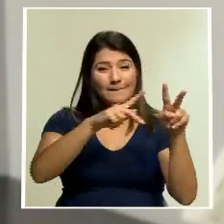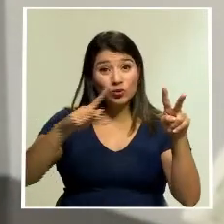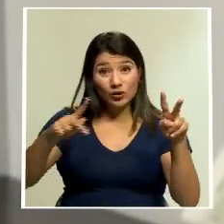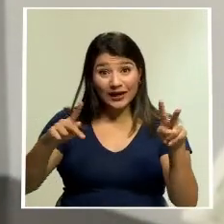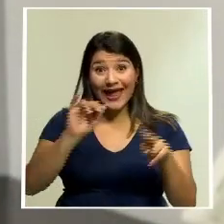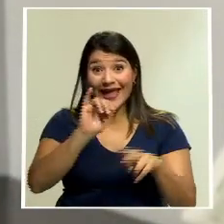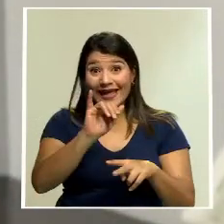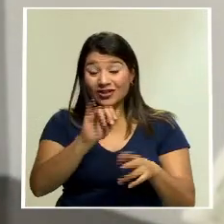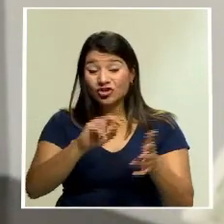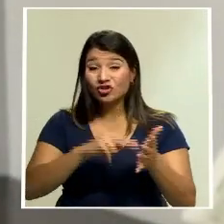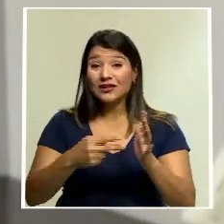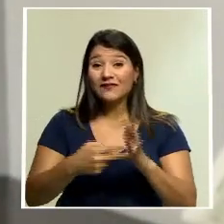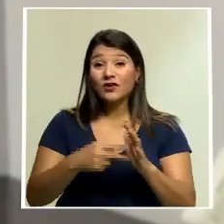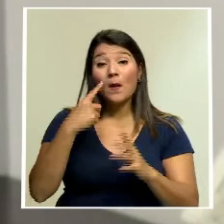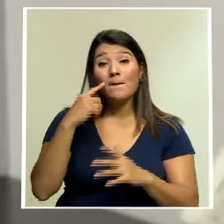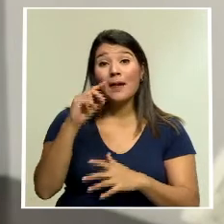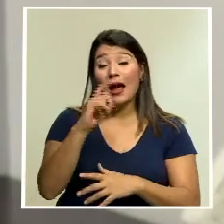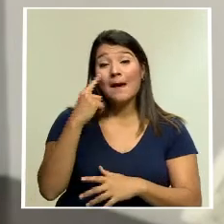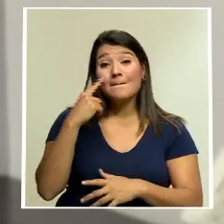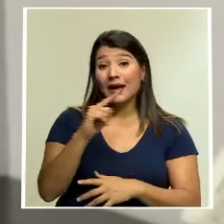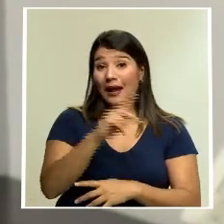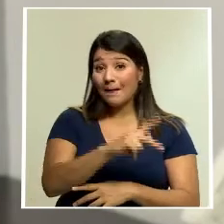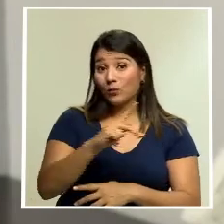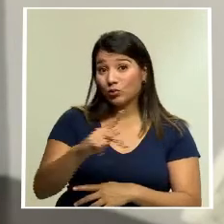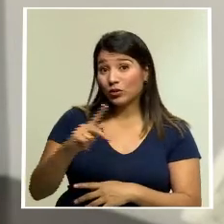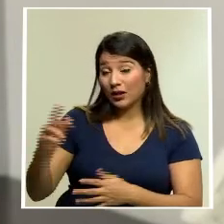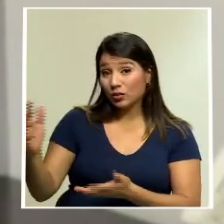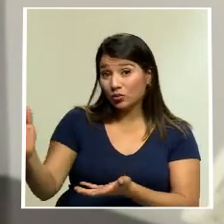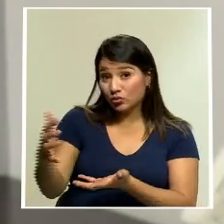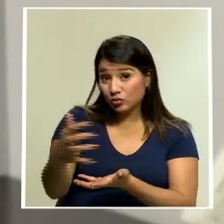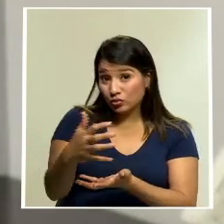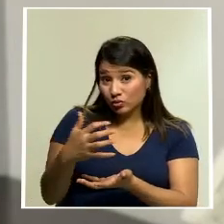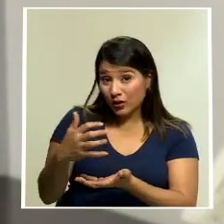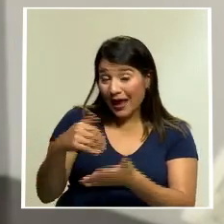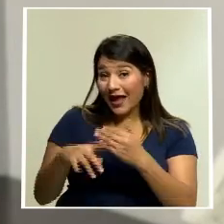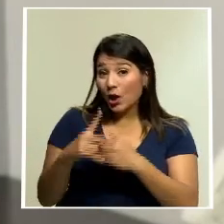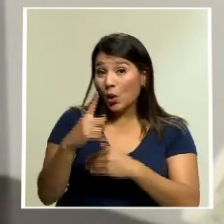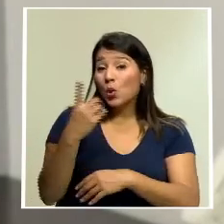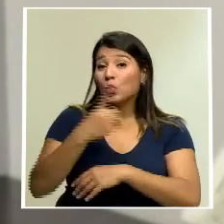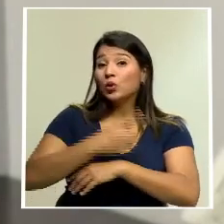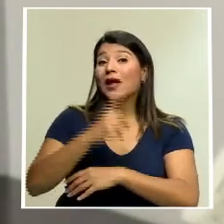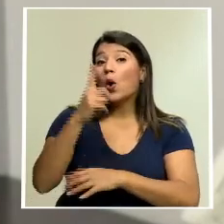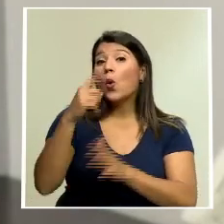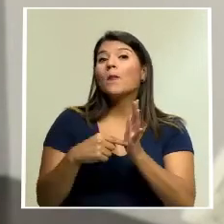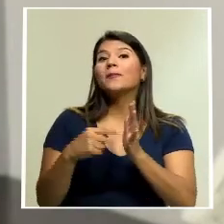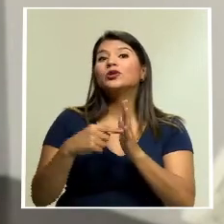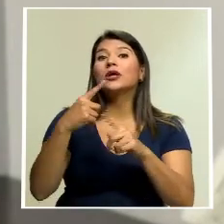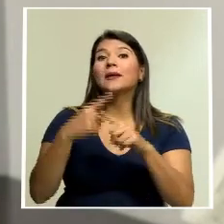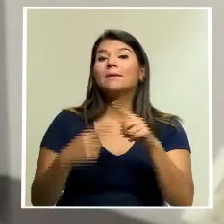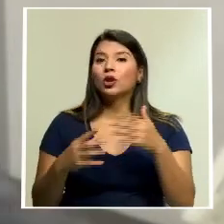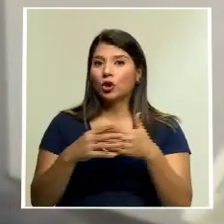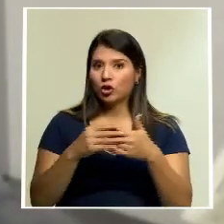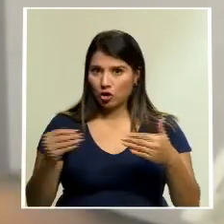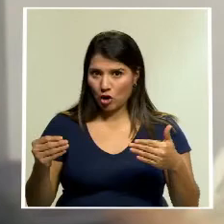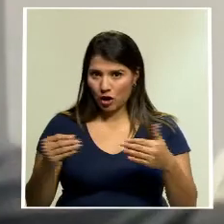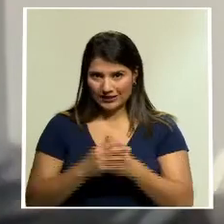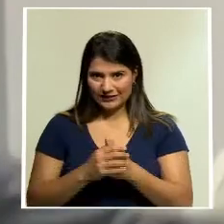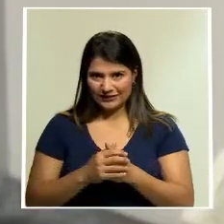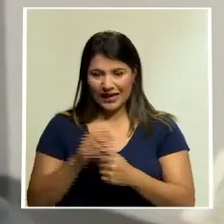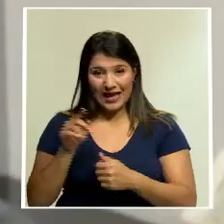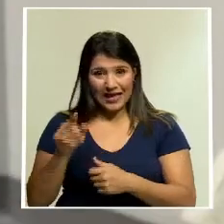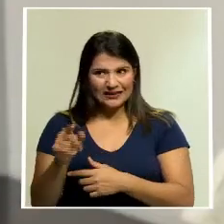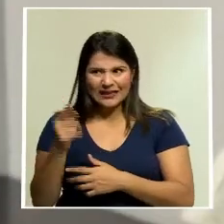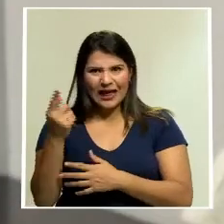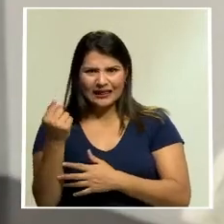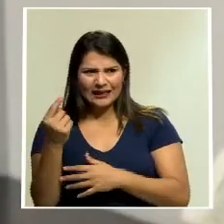a este cantón en solo un día $1,5 millones que se distribuyó entre